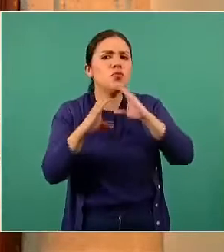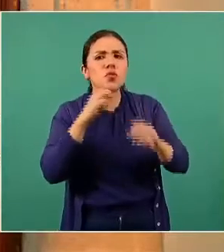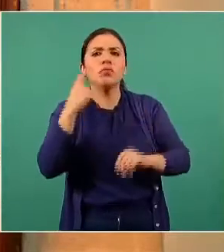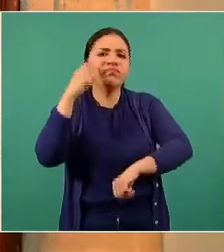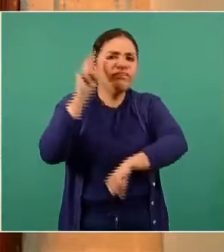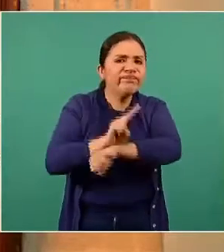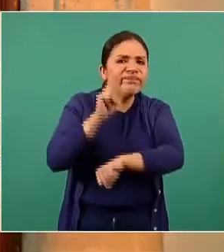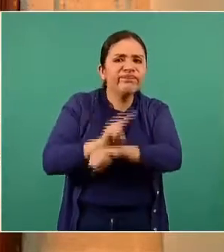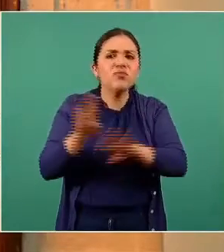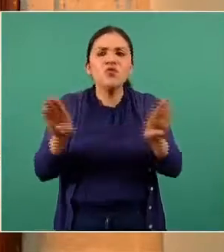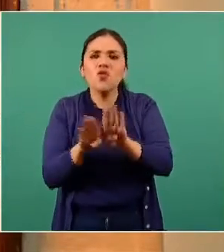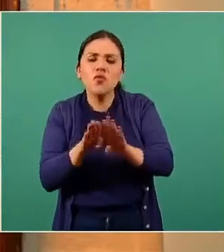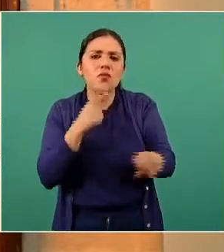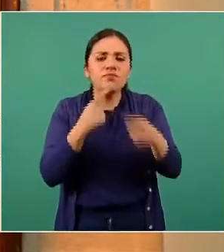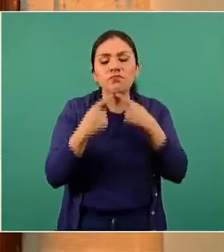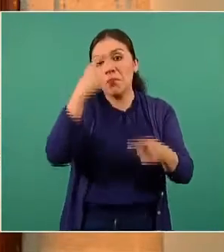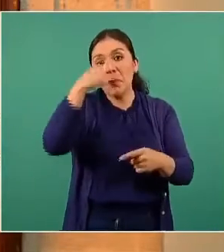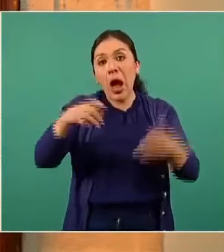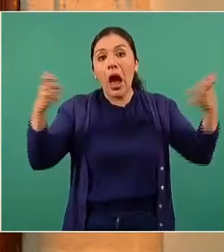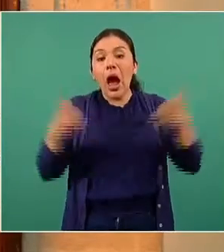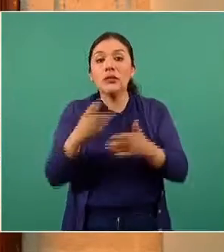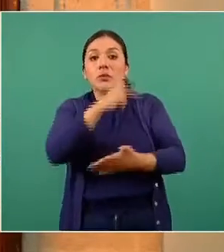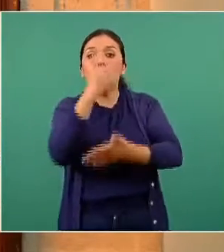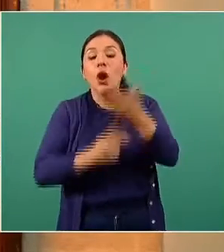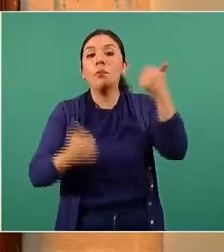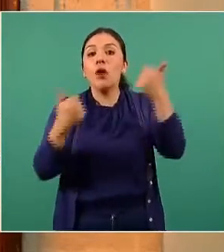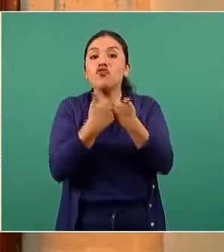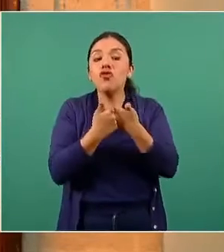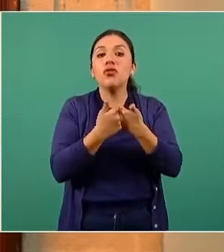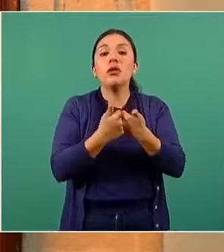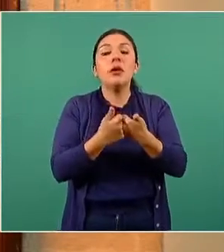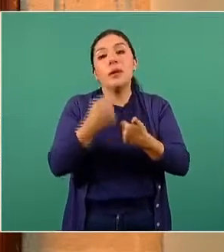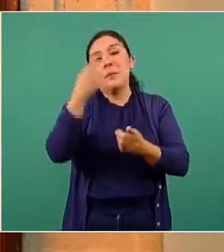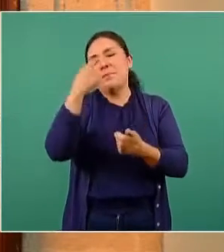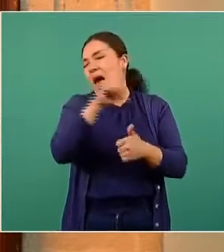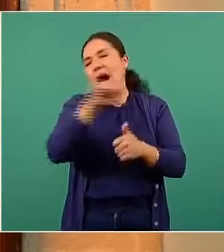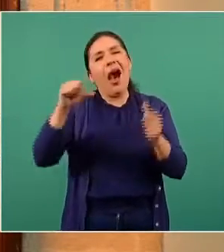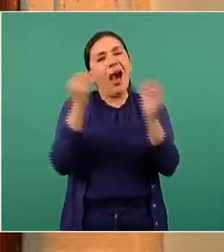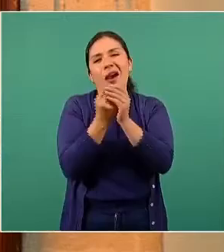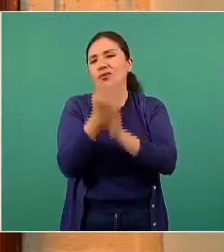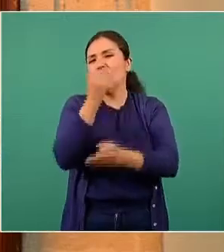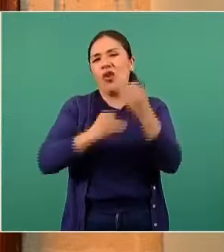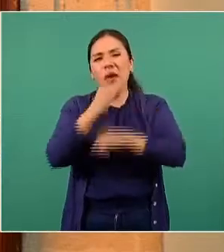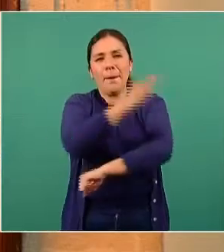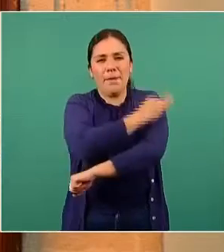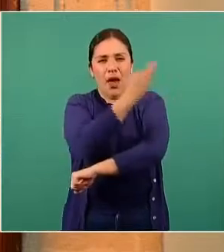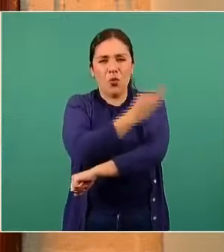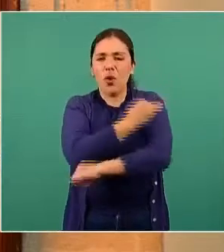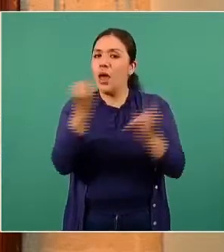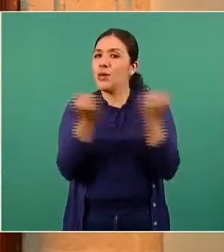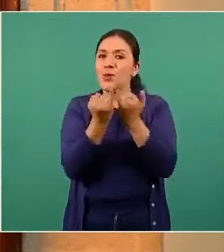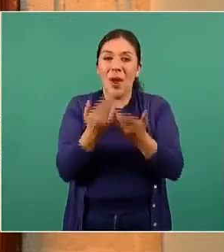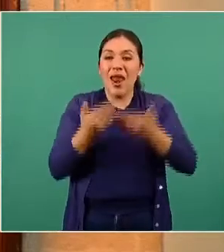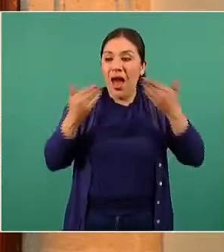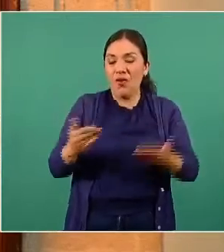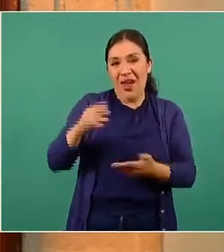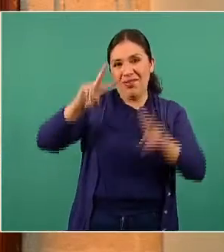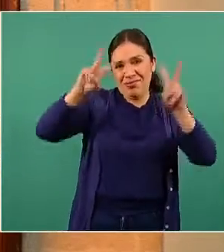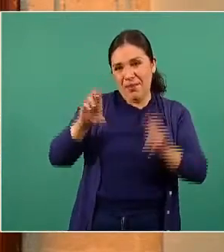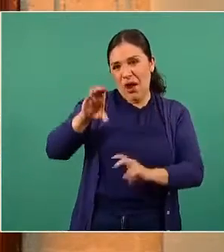al pendiente y manejando las estrategias de todas las vacunas, incluida también obviamente la de